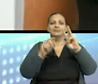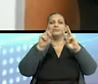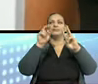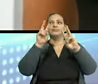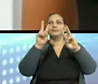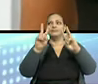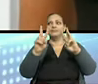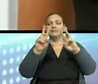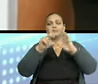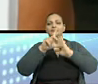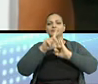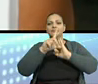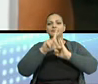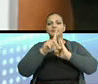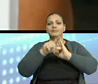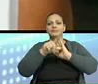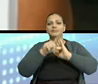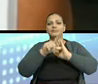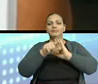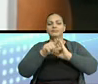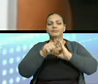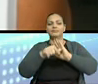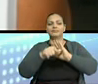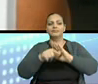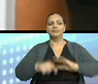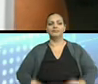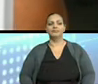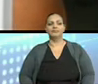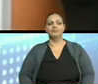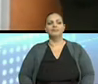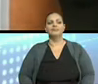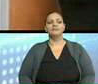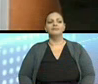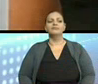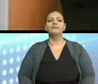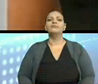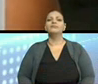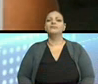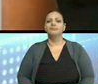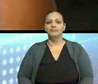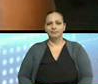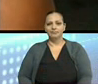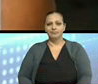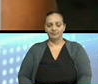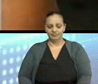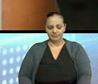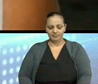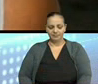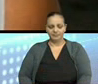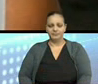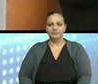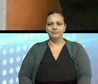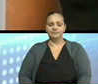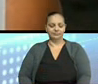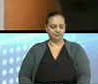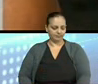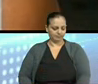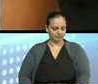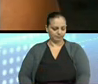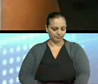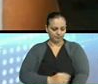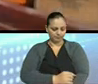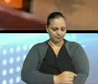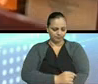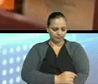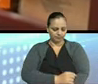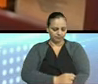6:02 a.m. Sí es. 6:02 a.m. Y es que estas personas no dan problemas solamente afuera en la calle, sino también